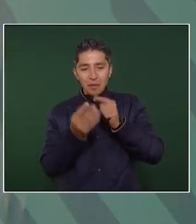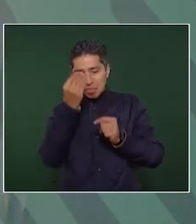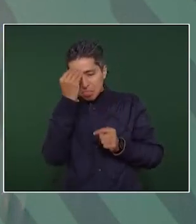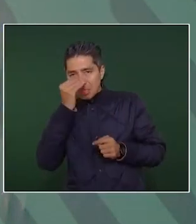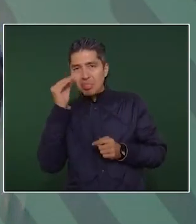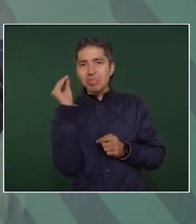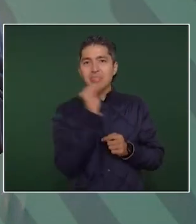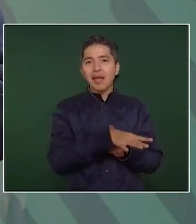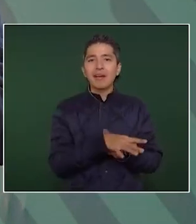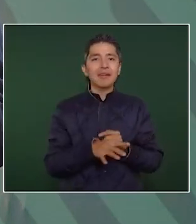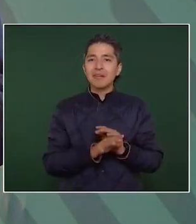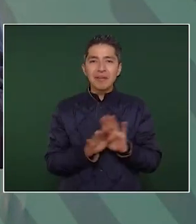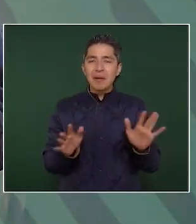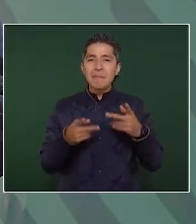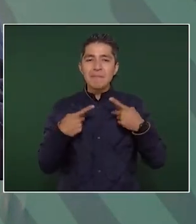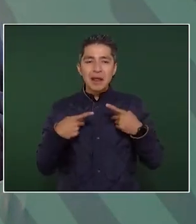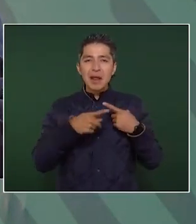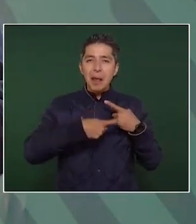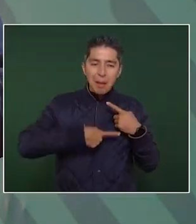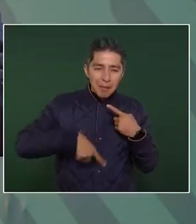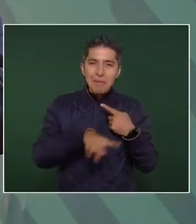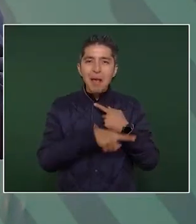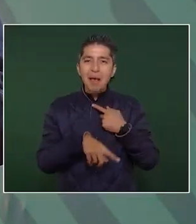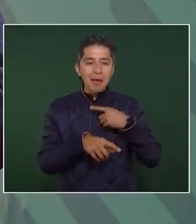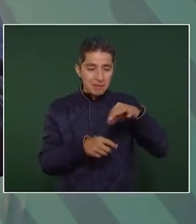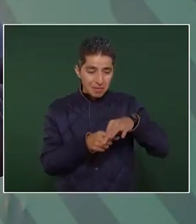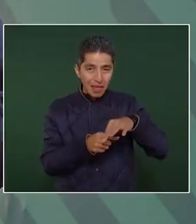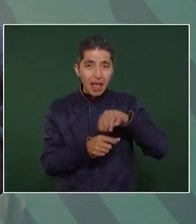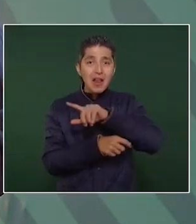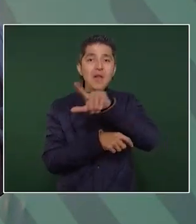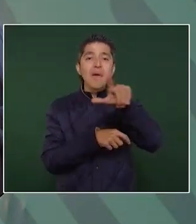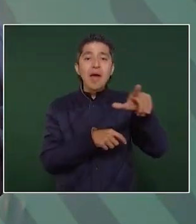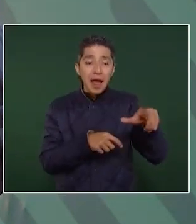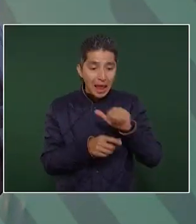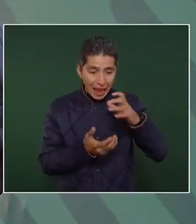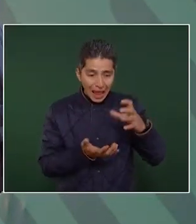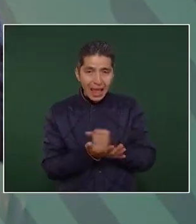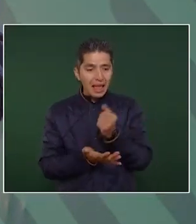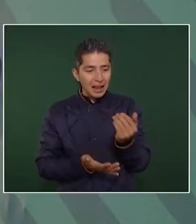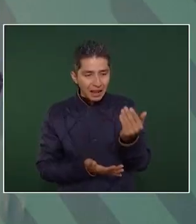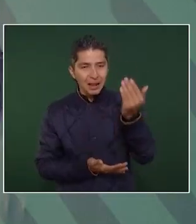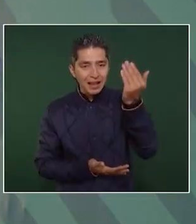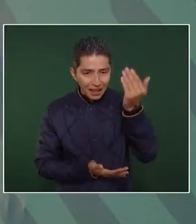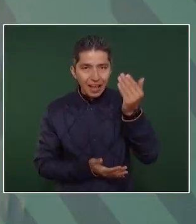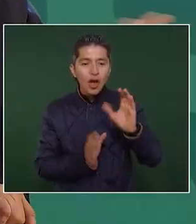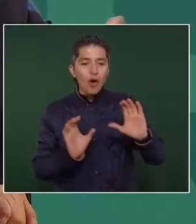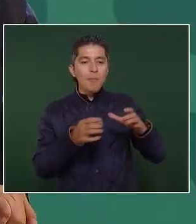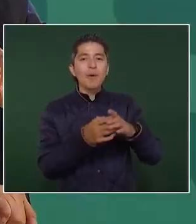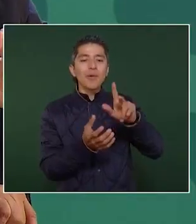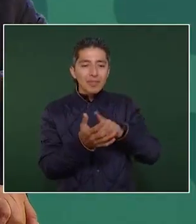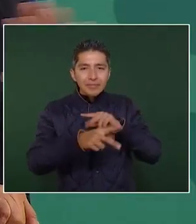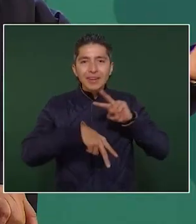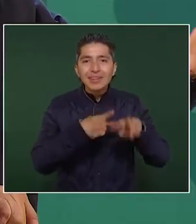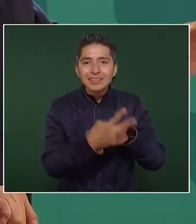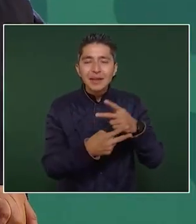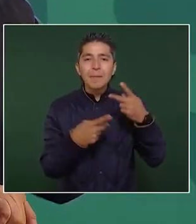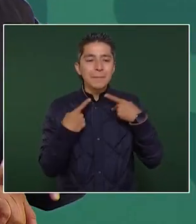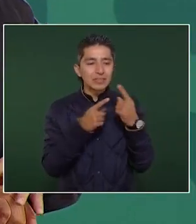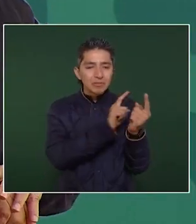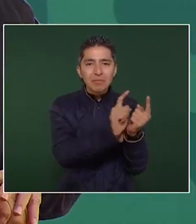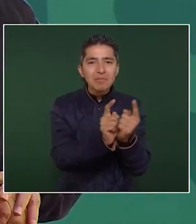y no volvían a las comunidades ni volvían a ver a la